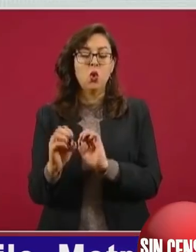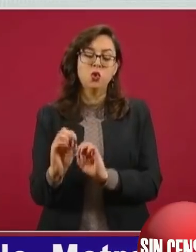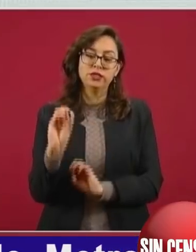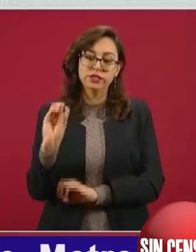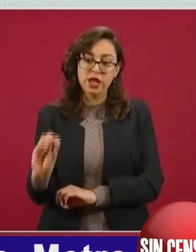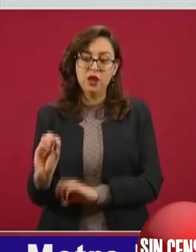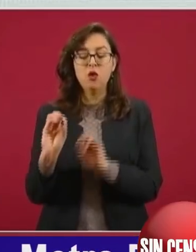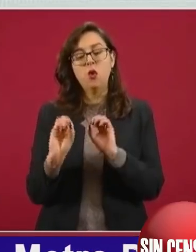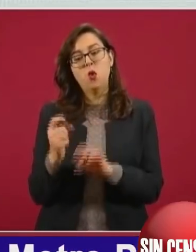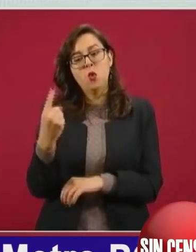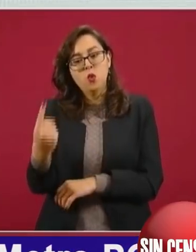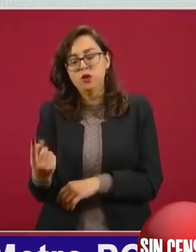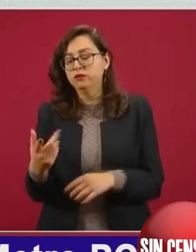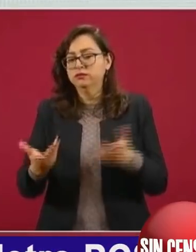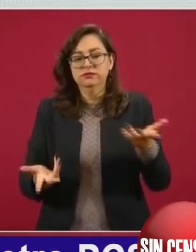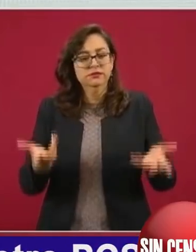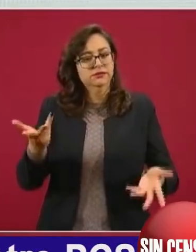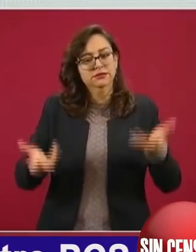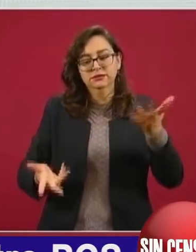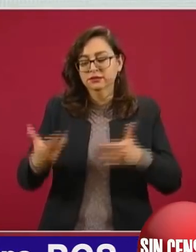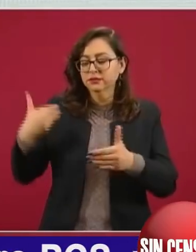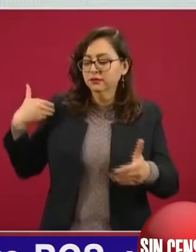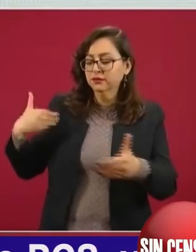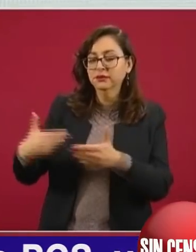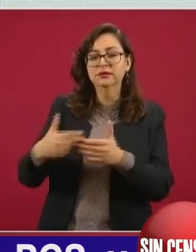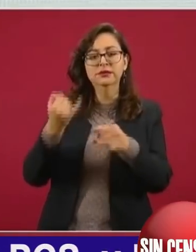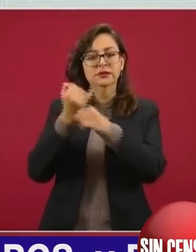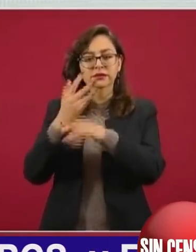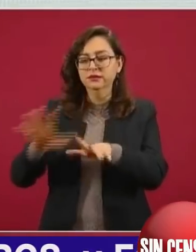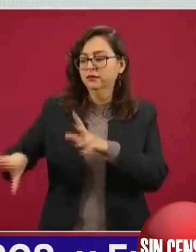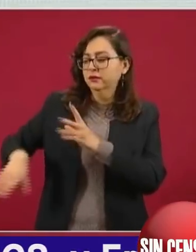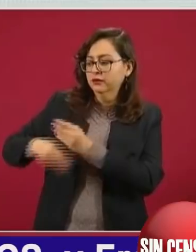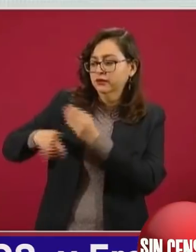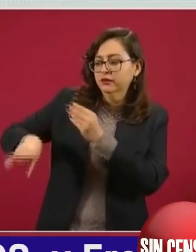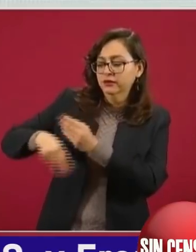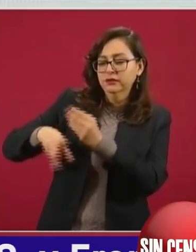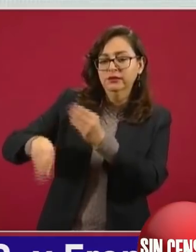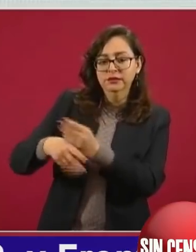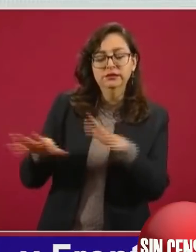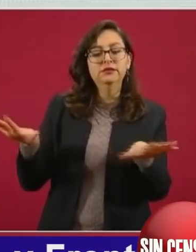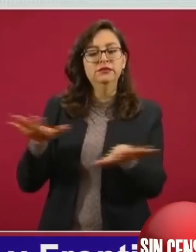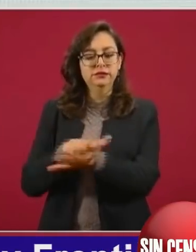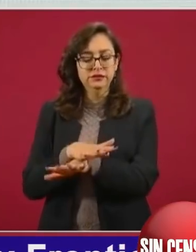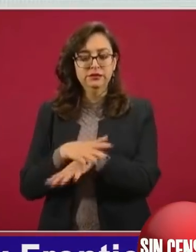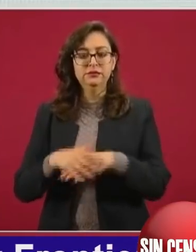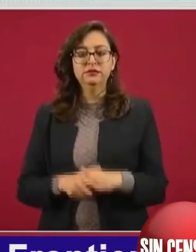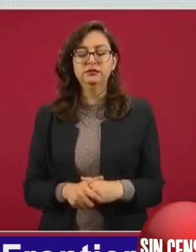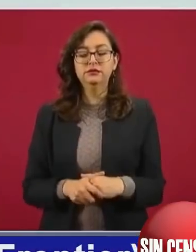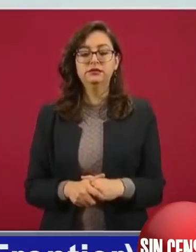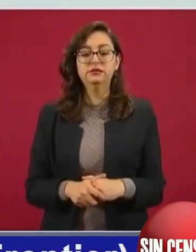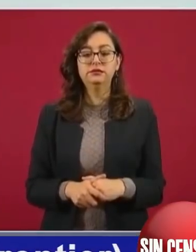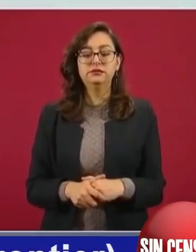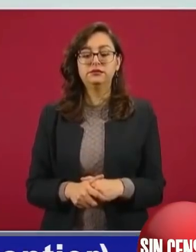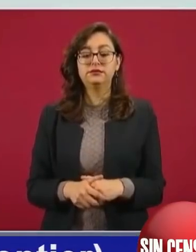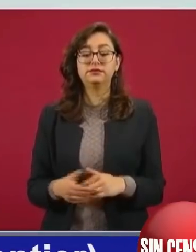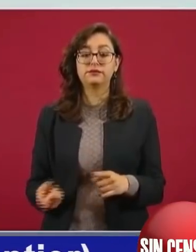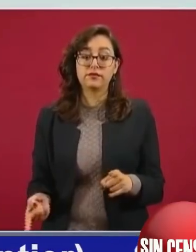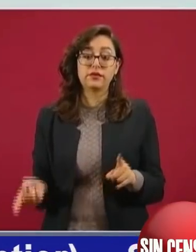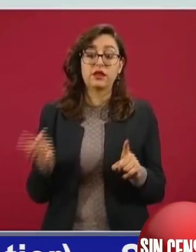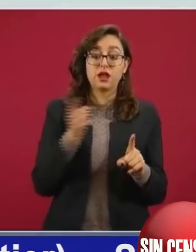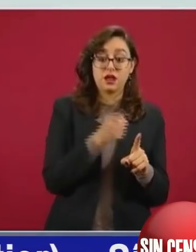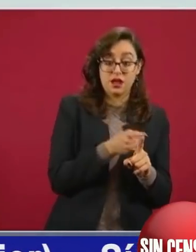incluso 1%, en la medida en que esta trayectoria se modifique. Se ha reducido casi la mitad